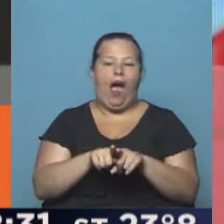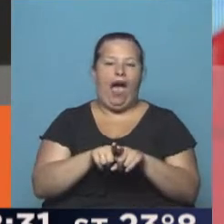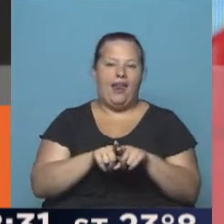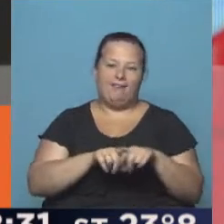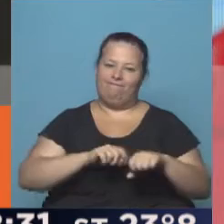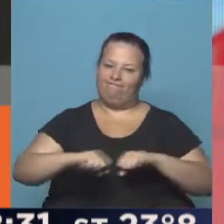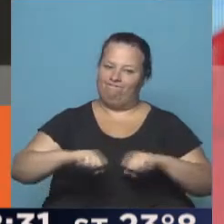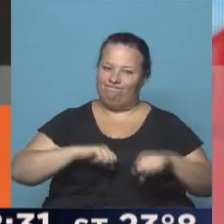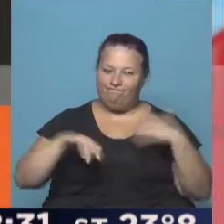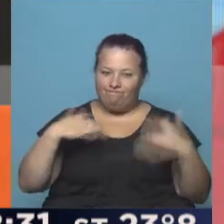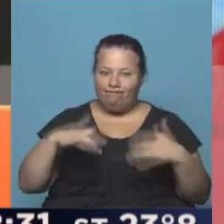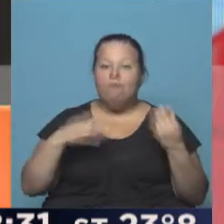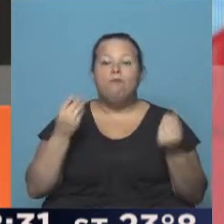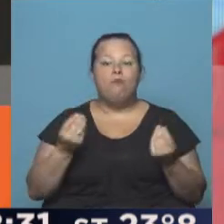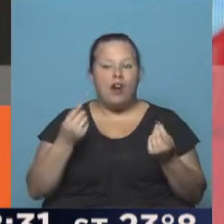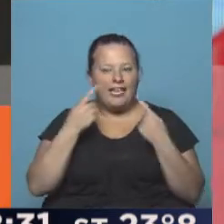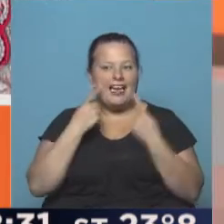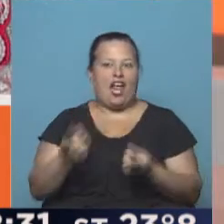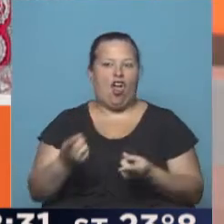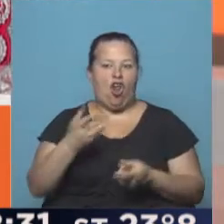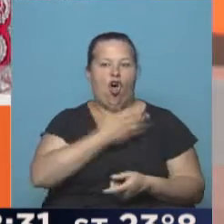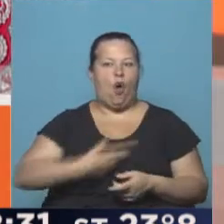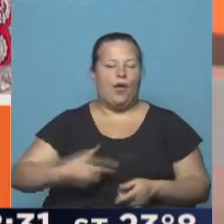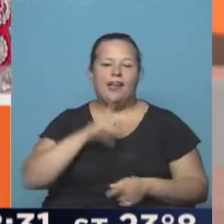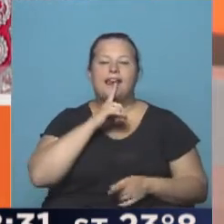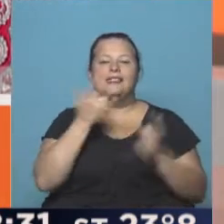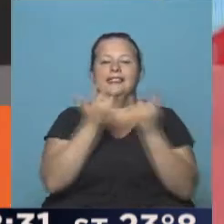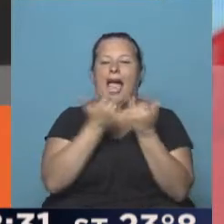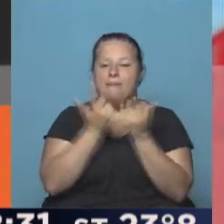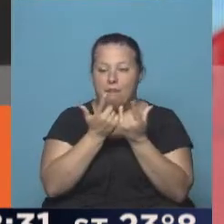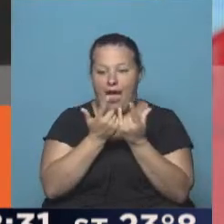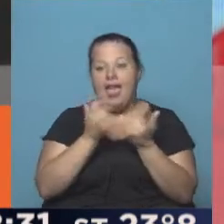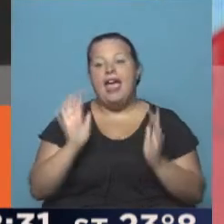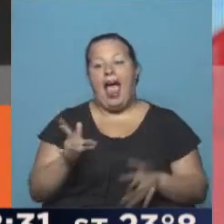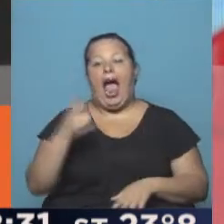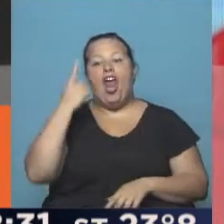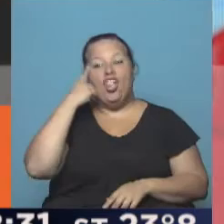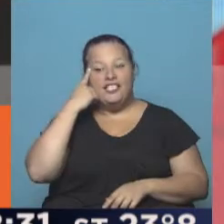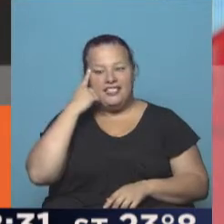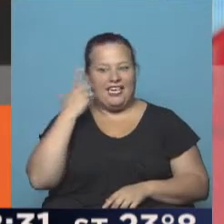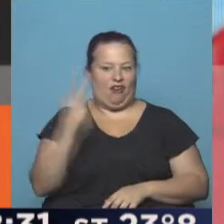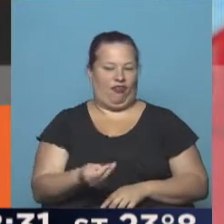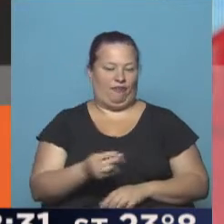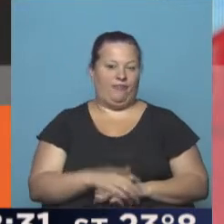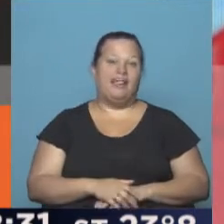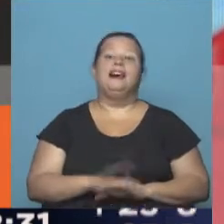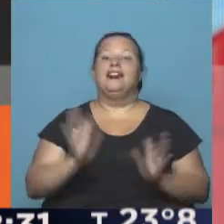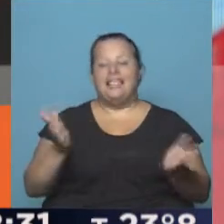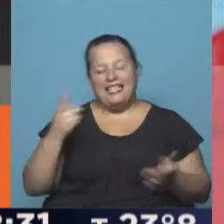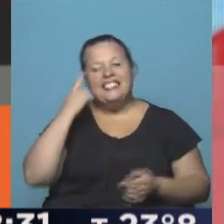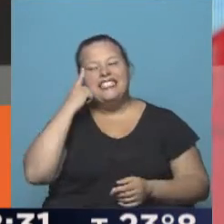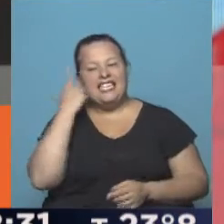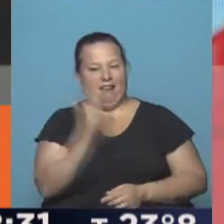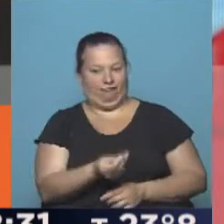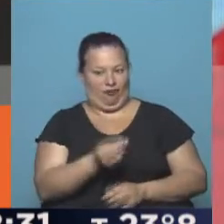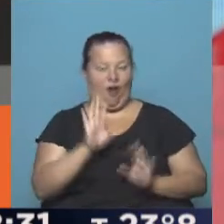ruido diplomático porque es un reconocimiento al gobierno de Taipei. Por supuesto, China ya... ¿Qué niega? China